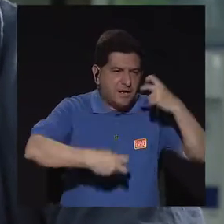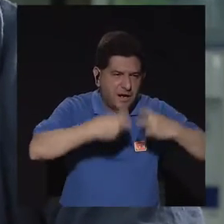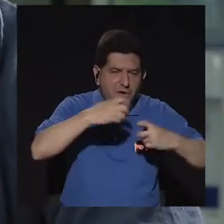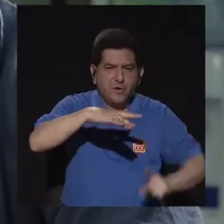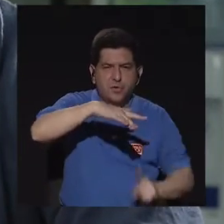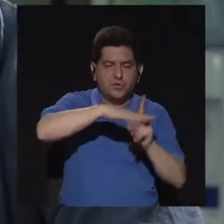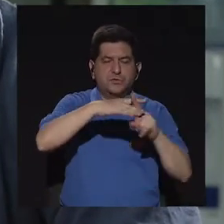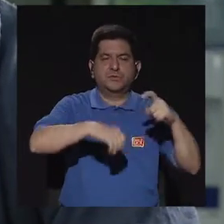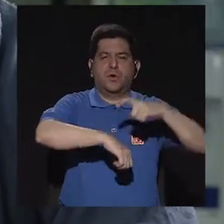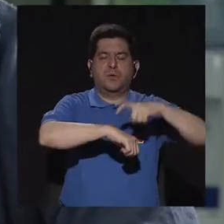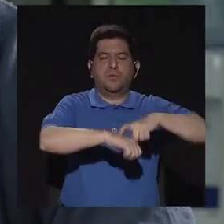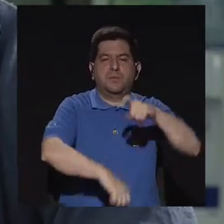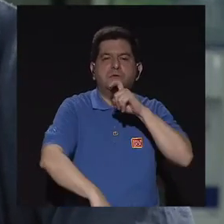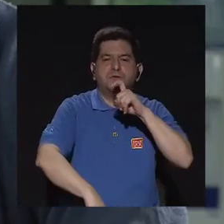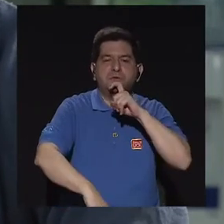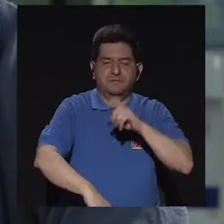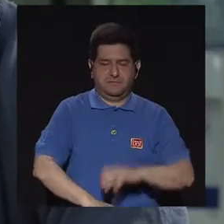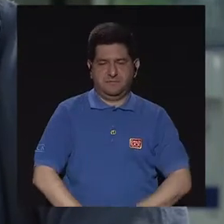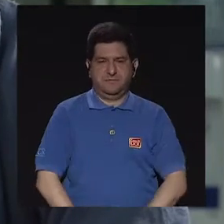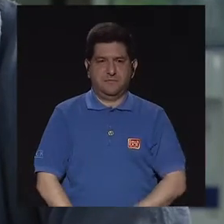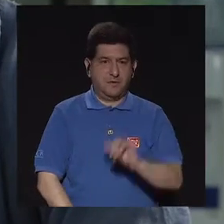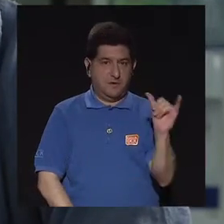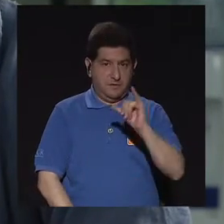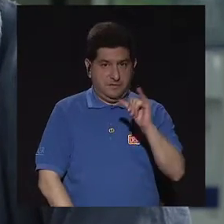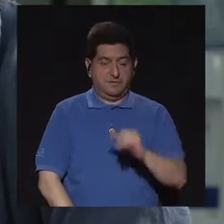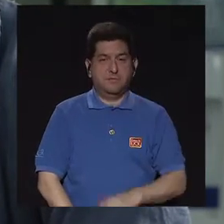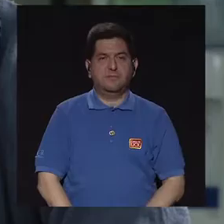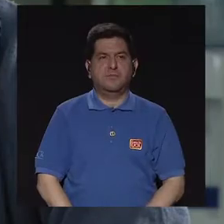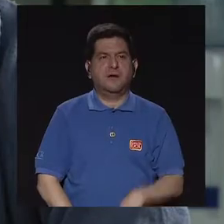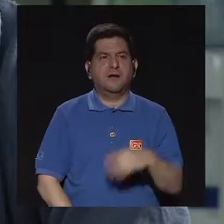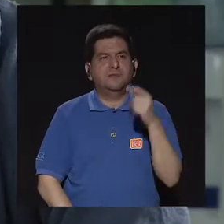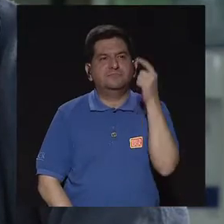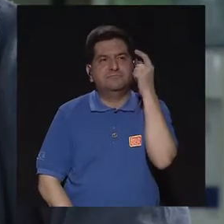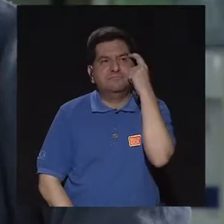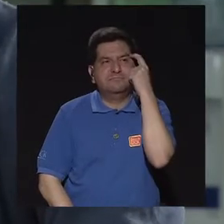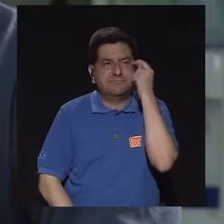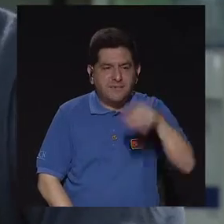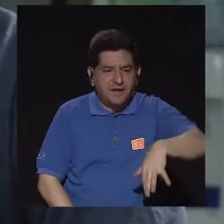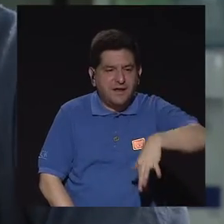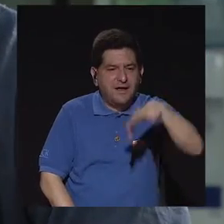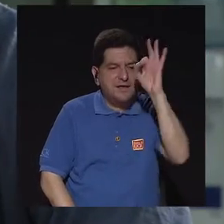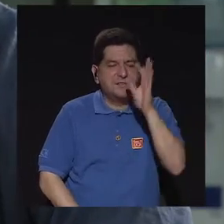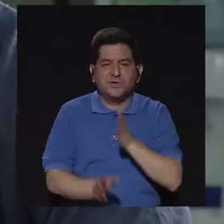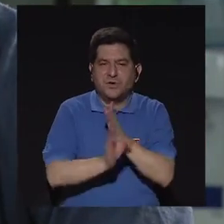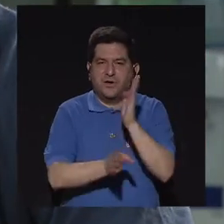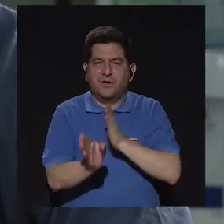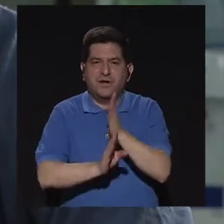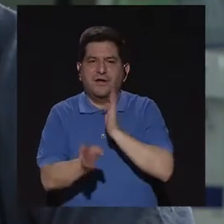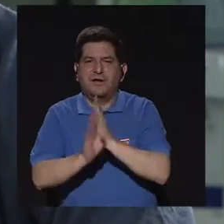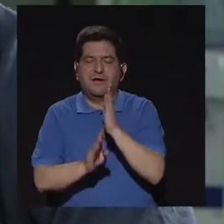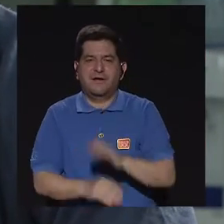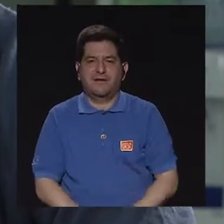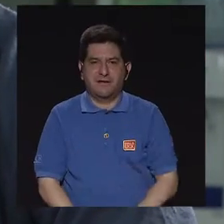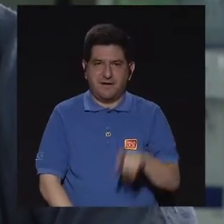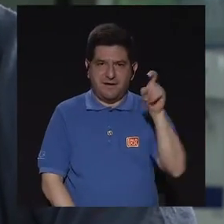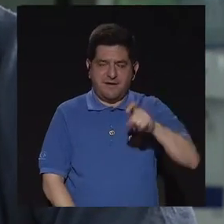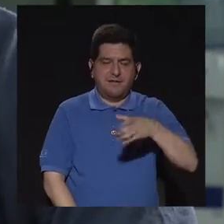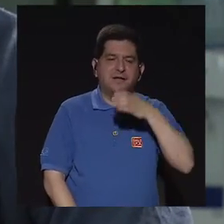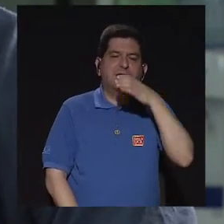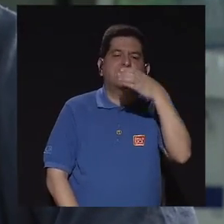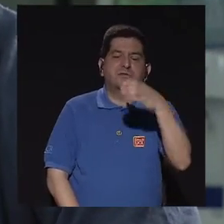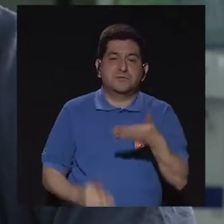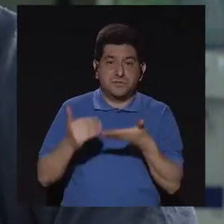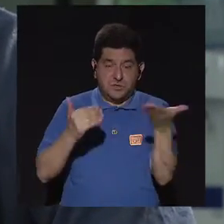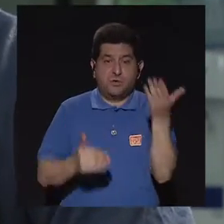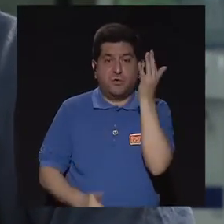dificultades, momentos difíciles que nos pasan. También como la parte de elegir una profesión, necesitamos un poco como de